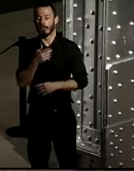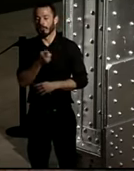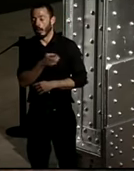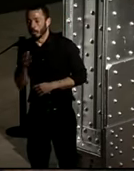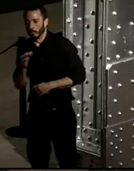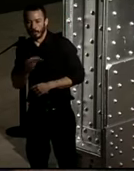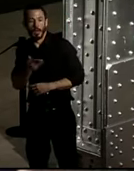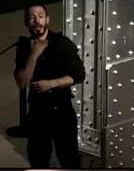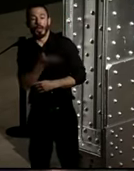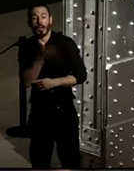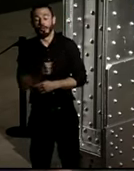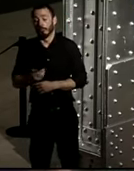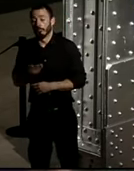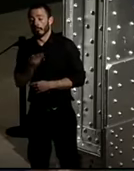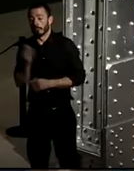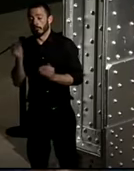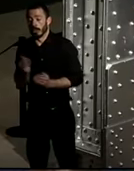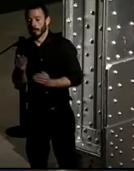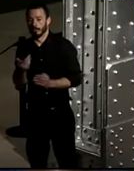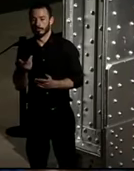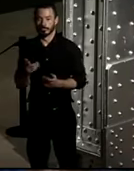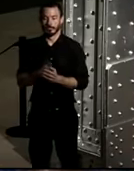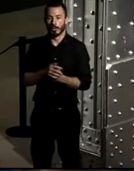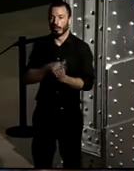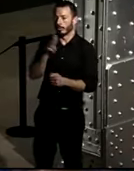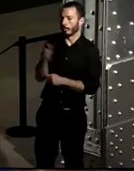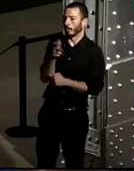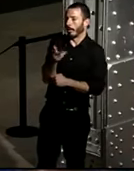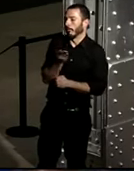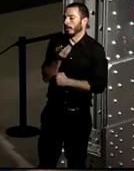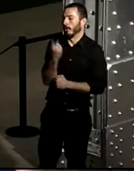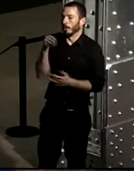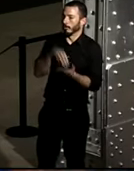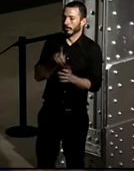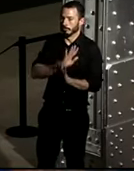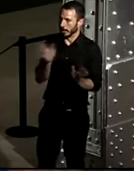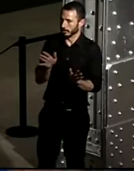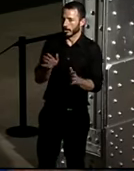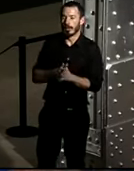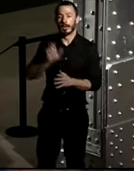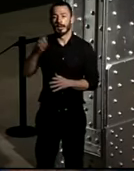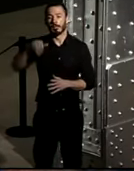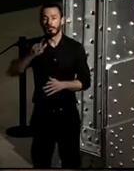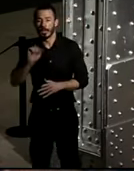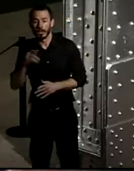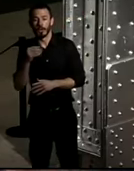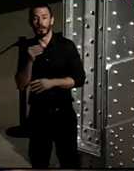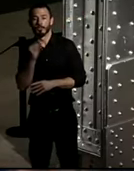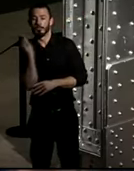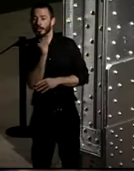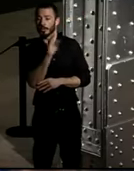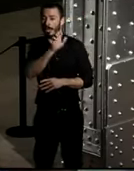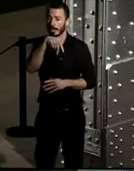pero precisamente si Emilio... una más. Me parece aquí como... Emilio le pregunta a Enrique en concreto